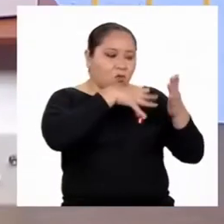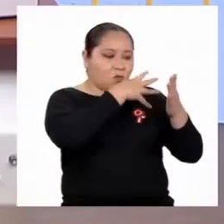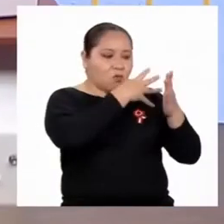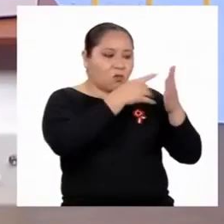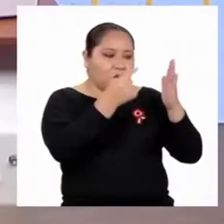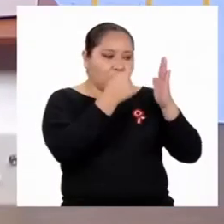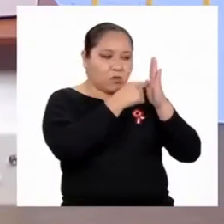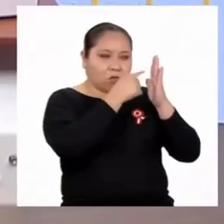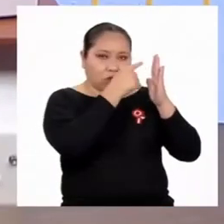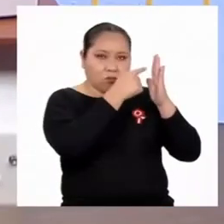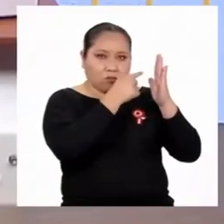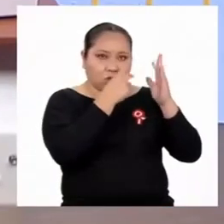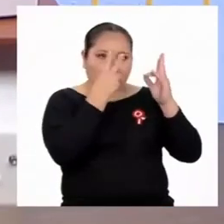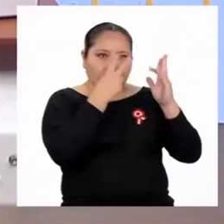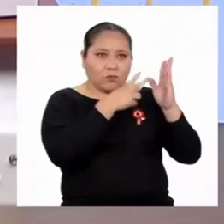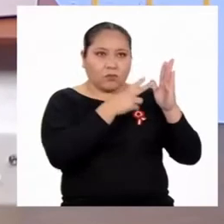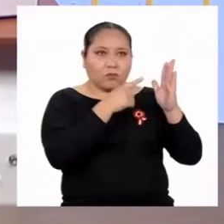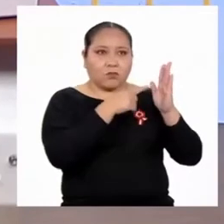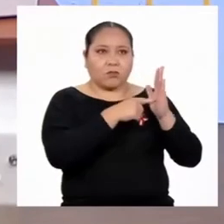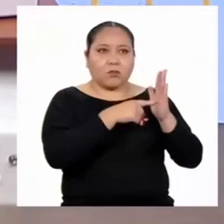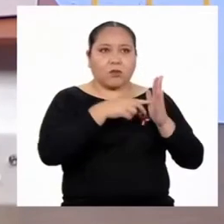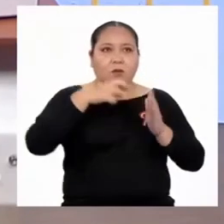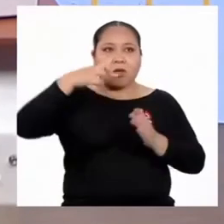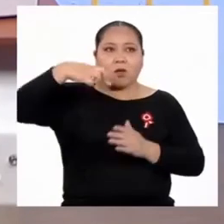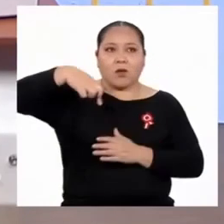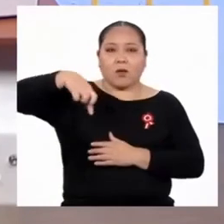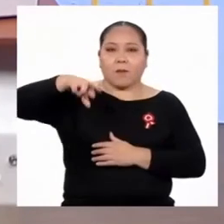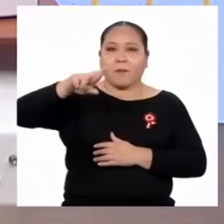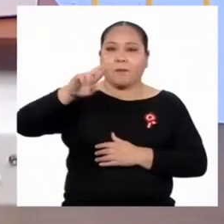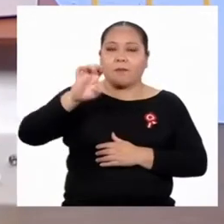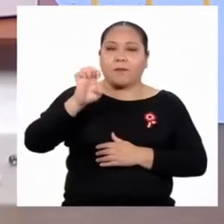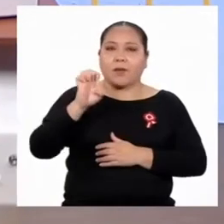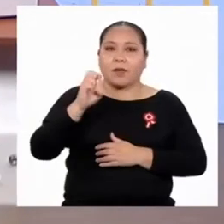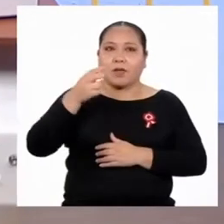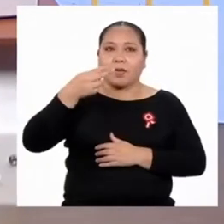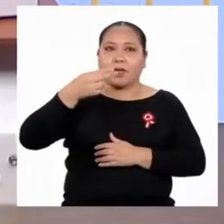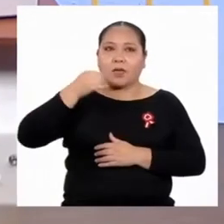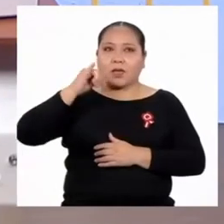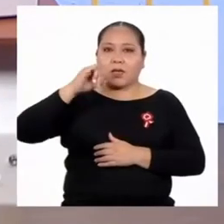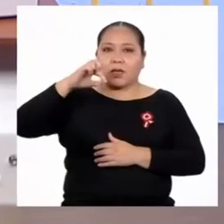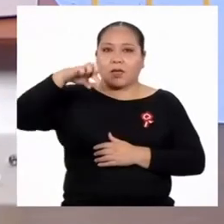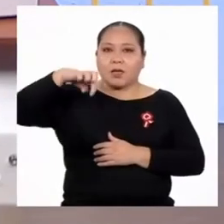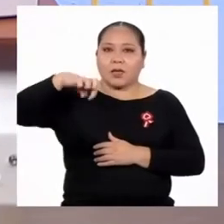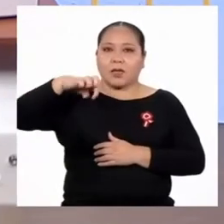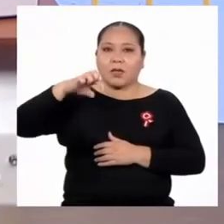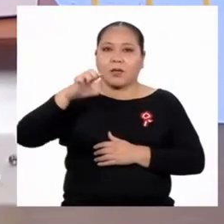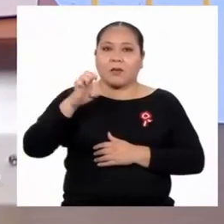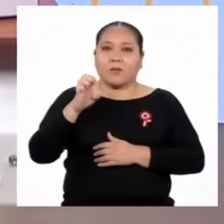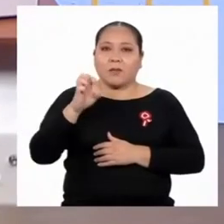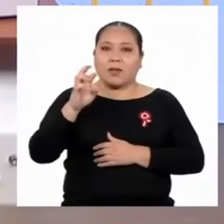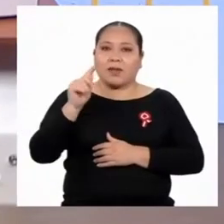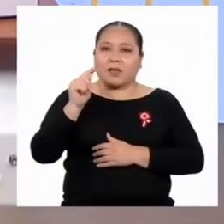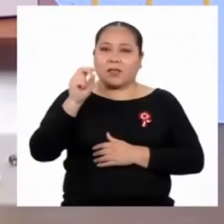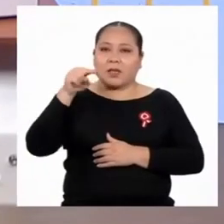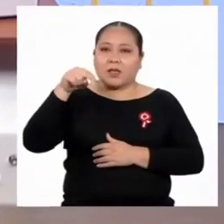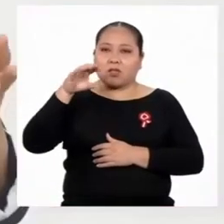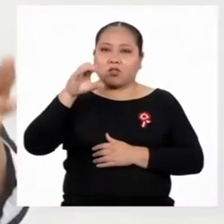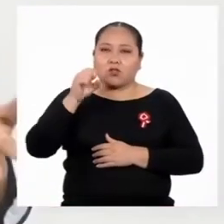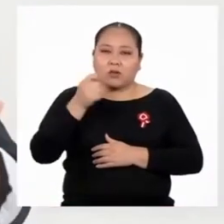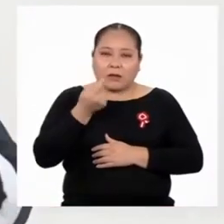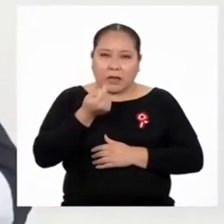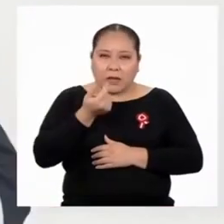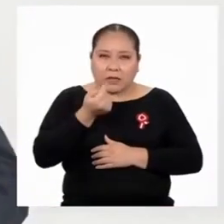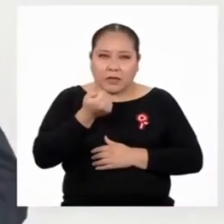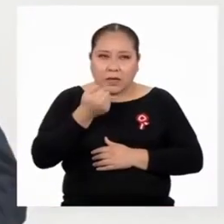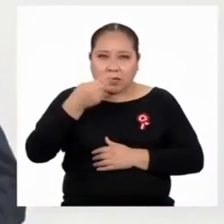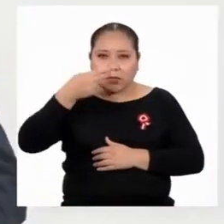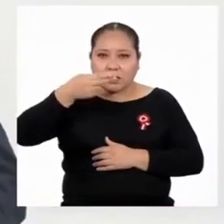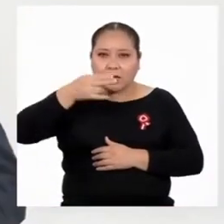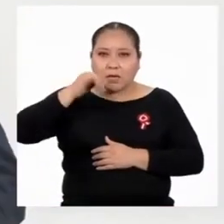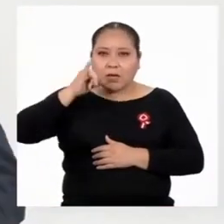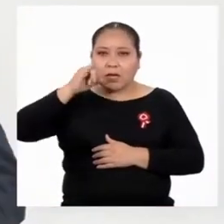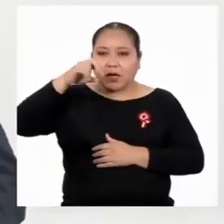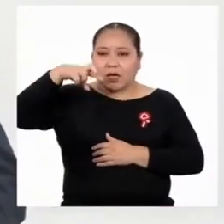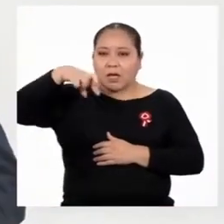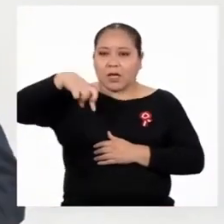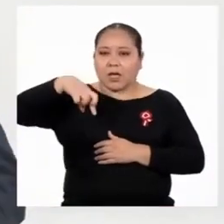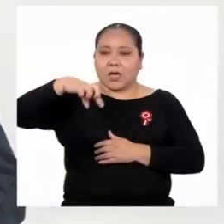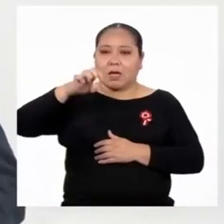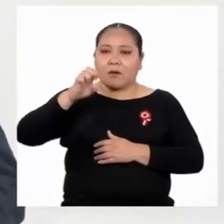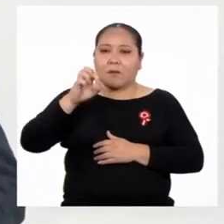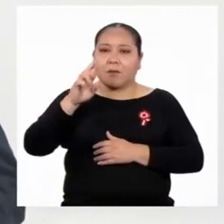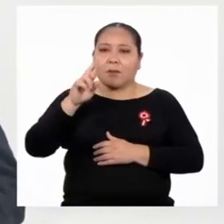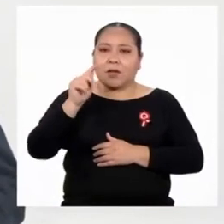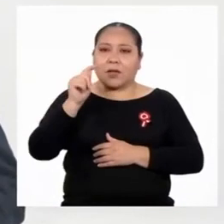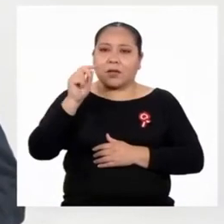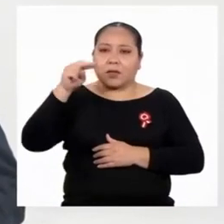venido revisando, es prehipertensión, pero casi hipertensión. Así es,